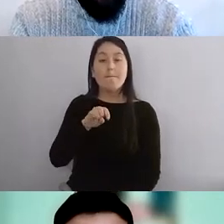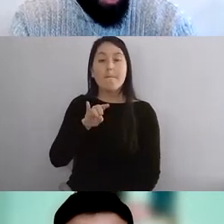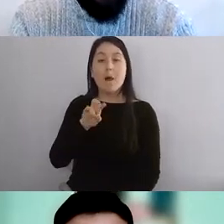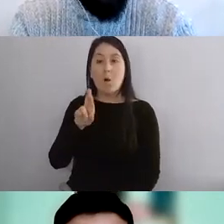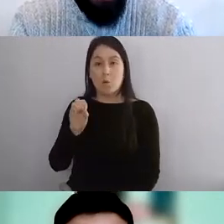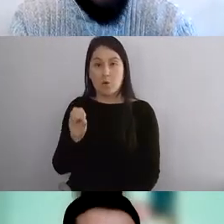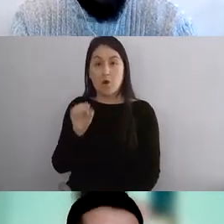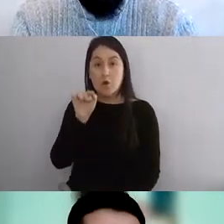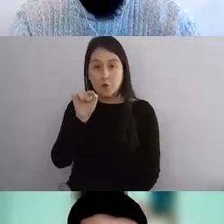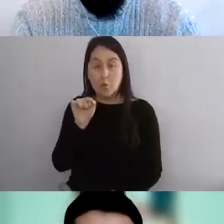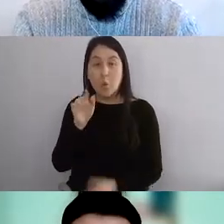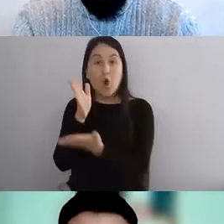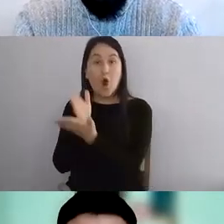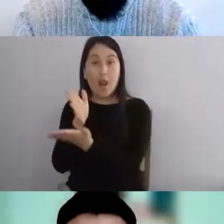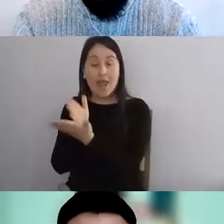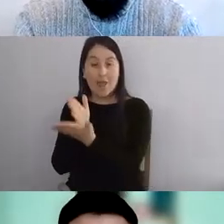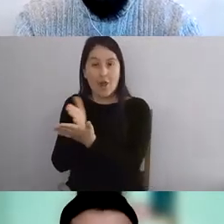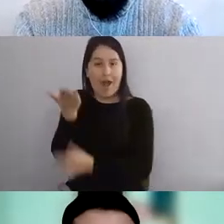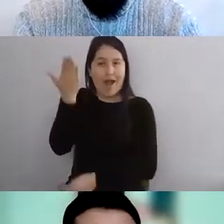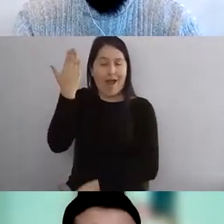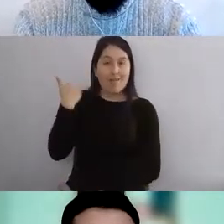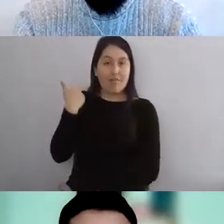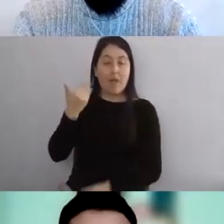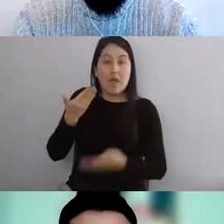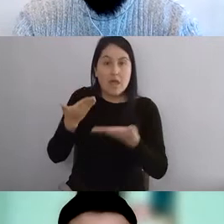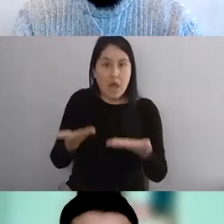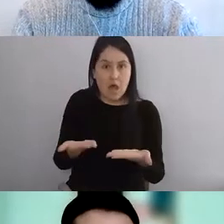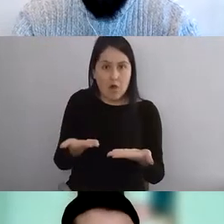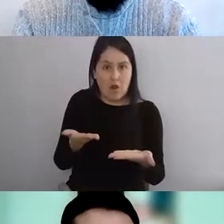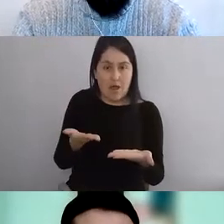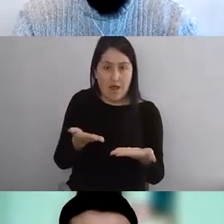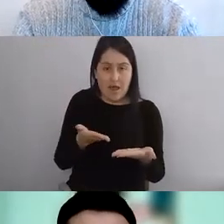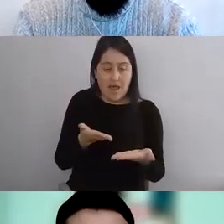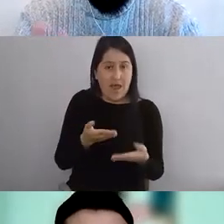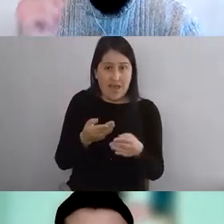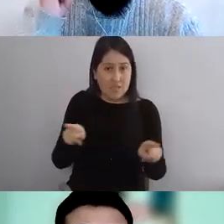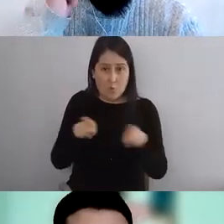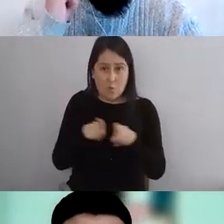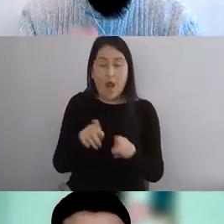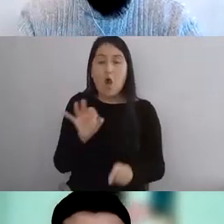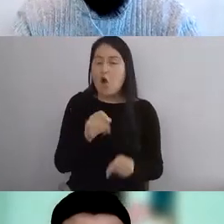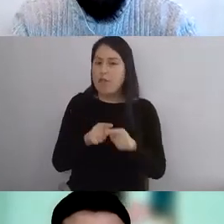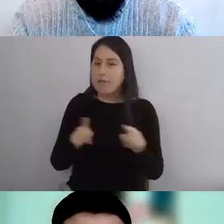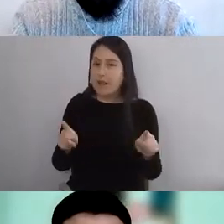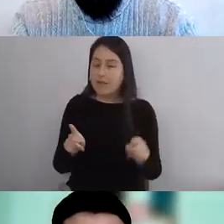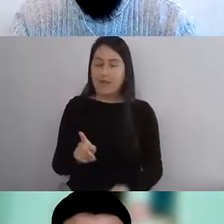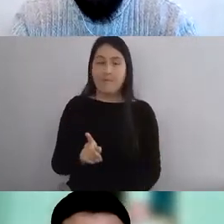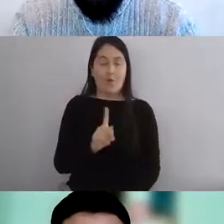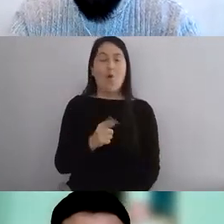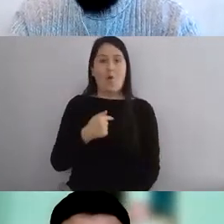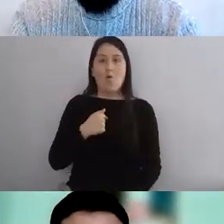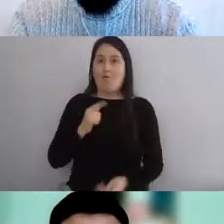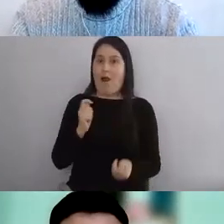cuando ahora, hoy día, en esta charla? ¿O Claro eres que no, distinto? ¿O claro eres que no, entonces distinto? uno va cambiando. Uno va